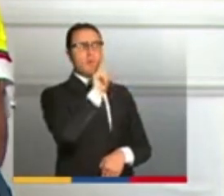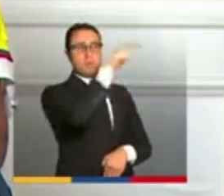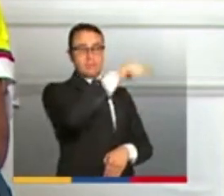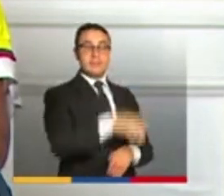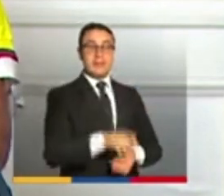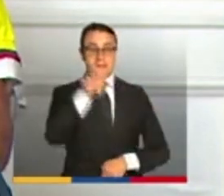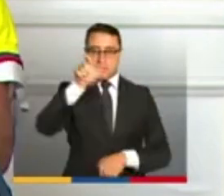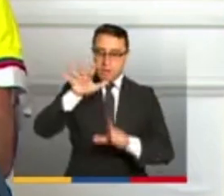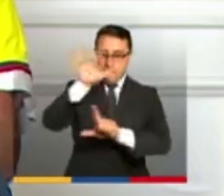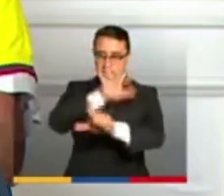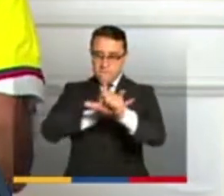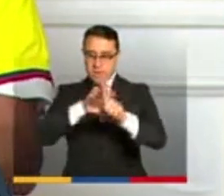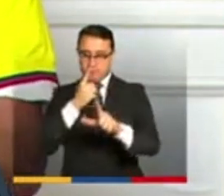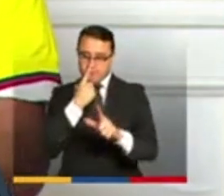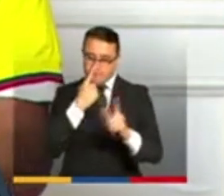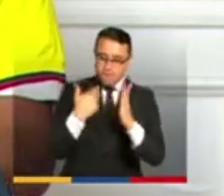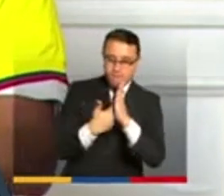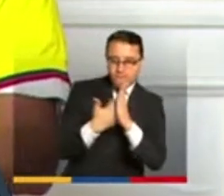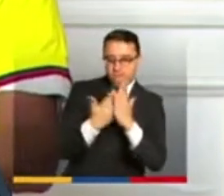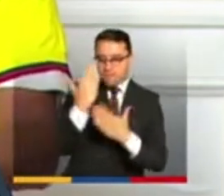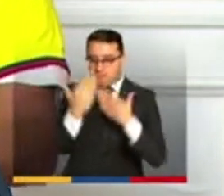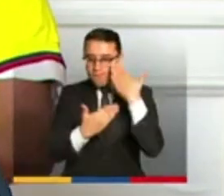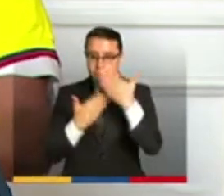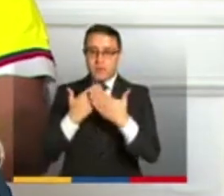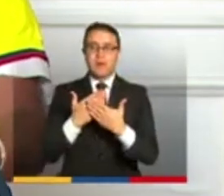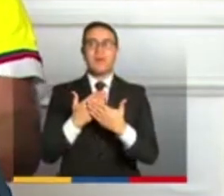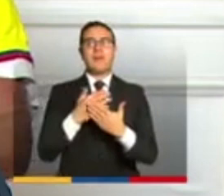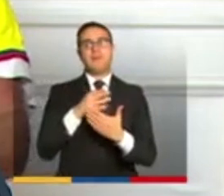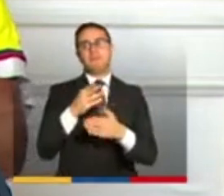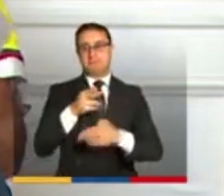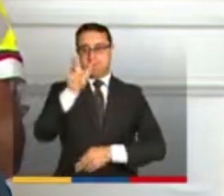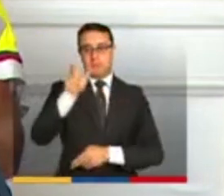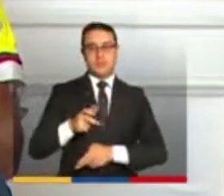Videoanalista, Jorge Andrés Rosso Barrios. Por allá.